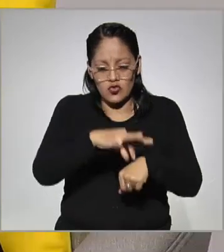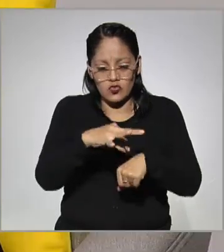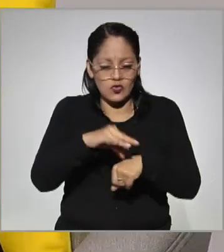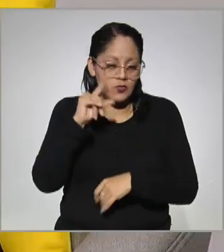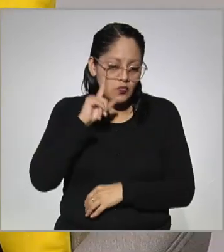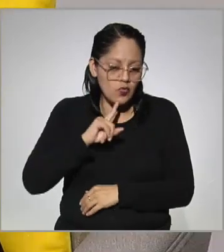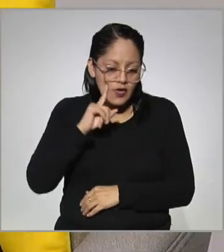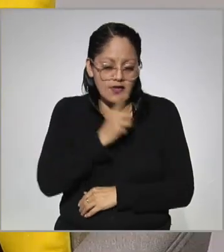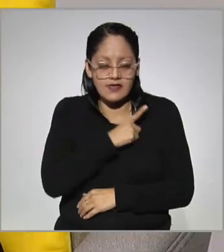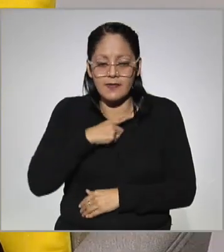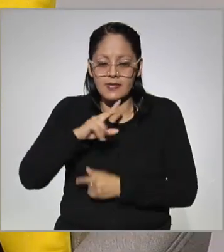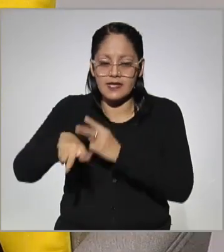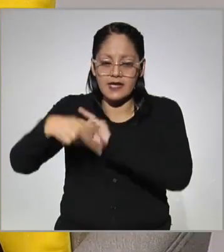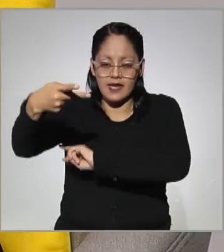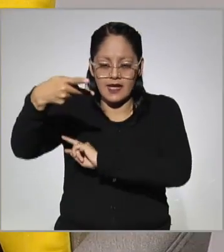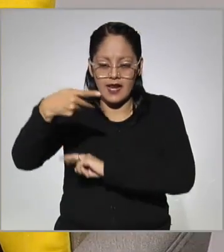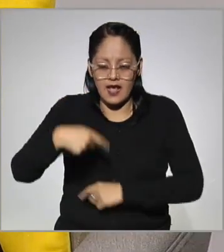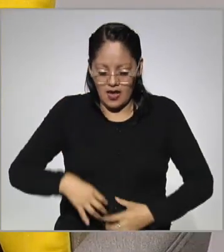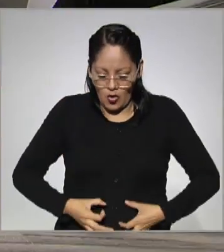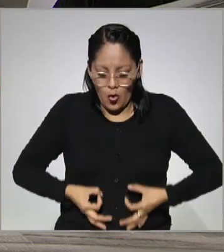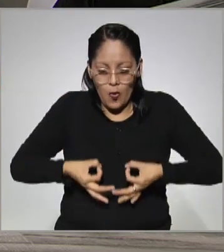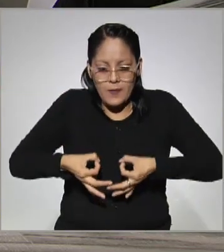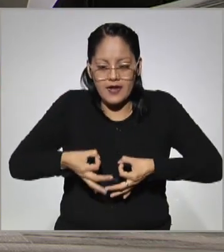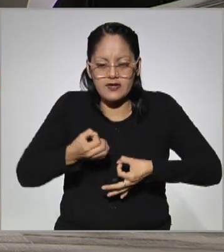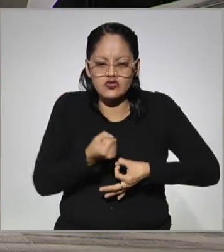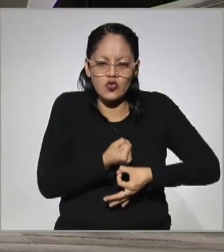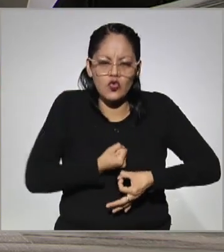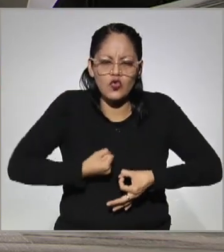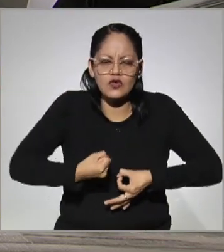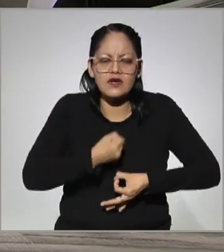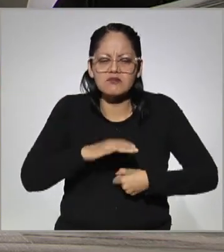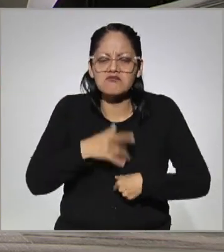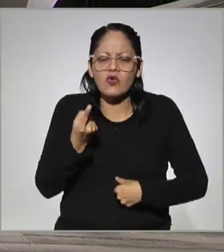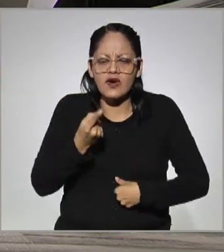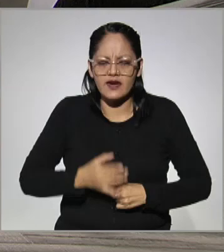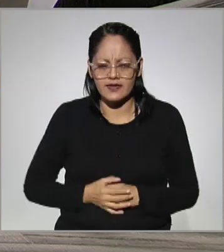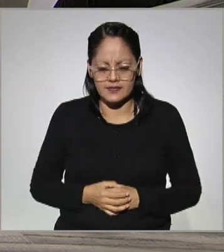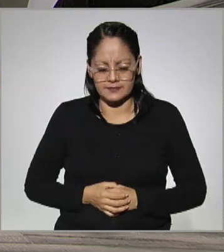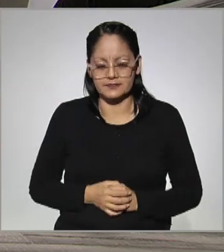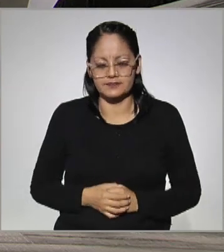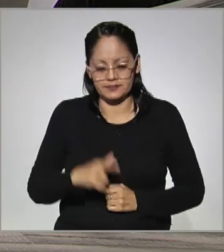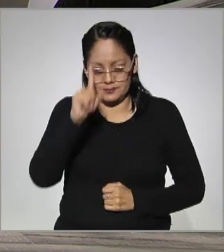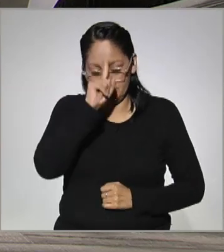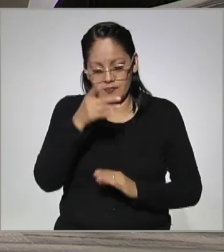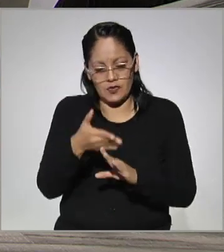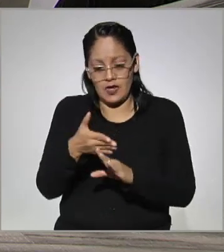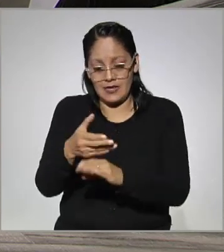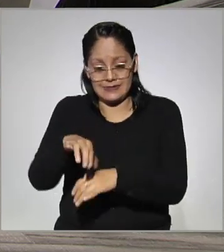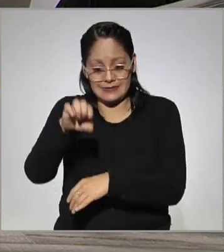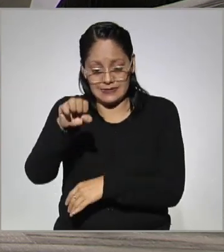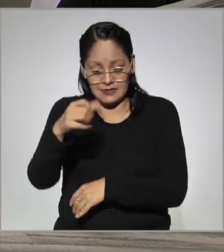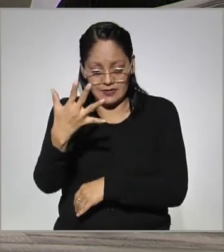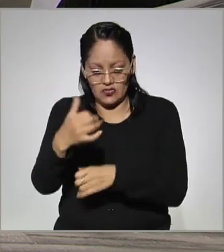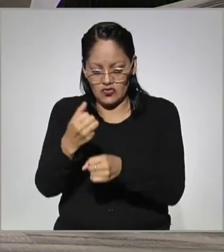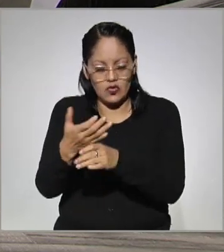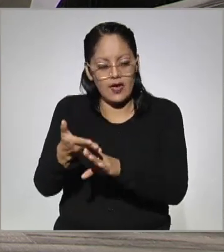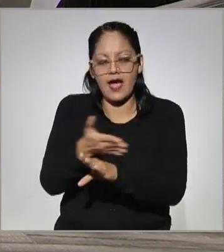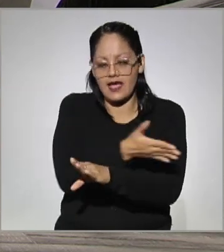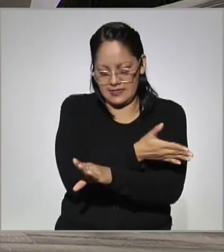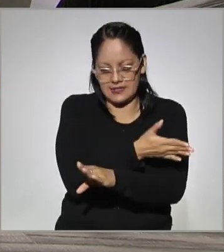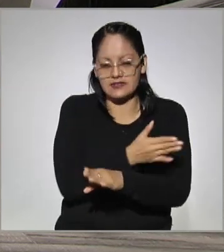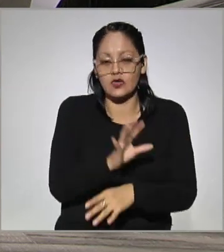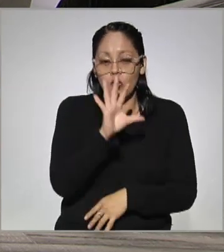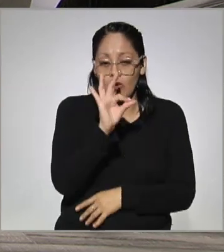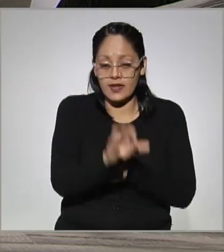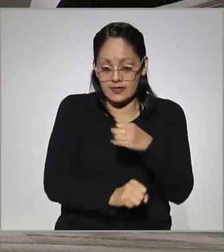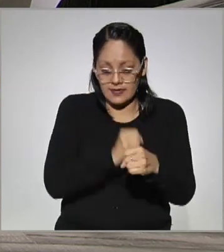hagan ultrasonidos de ovarios? Creo que la recomendación es antes, o sea, creo que después de 40 años deberían